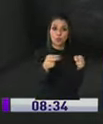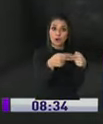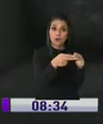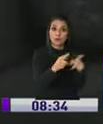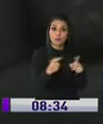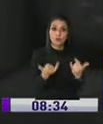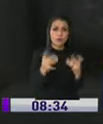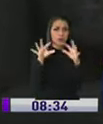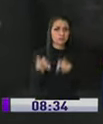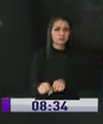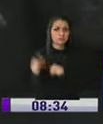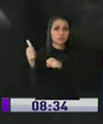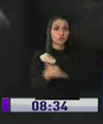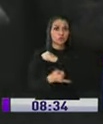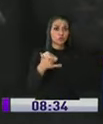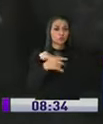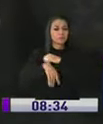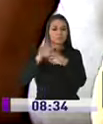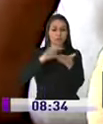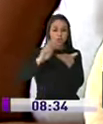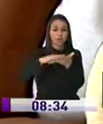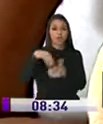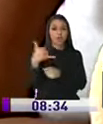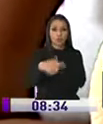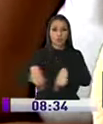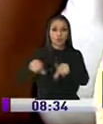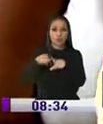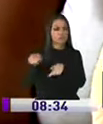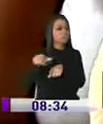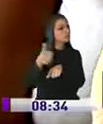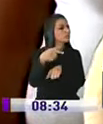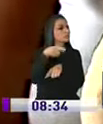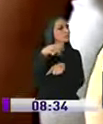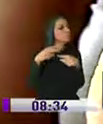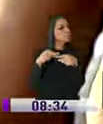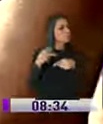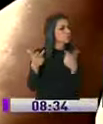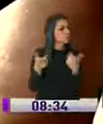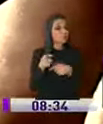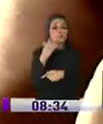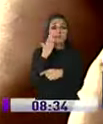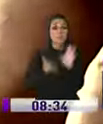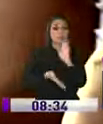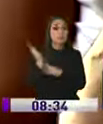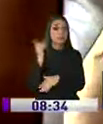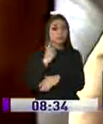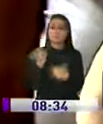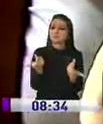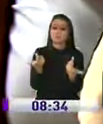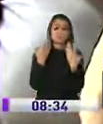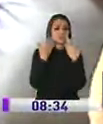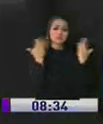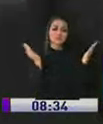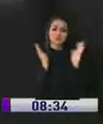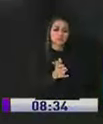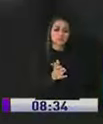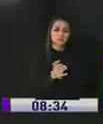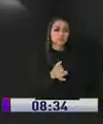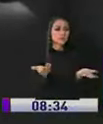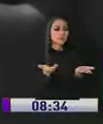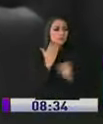la casa y se lo han llevado a otra parte. ¿Qué sabe el paradero del otro menor? Ya la madre se lo ha llevado de la casa. ¿A dónde? No sabemos. ¿A dónde está la mamá del